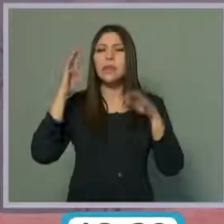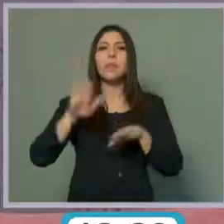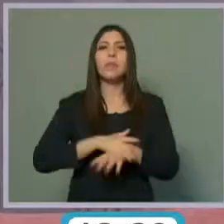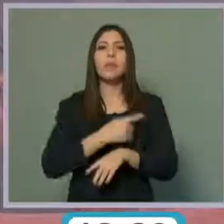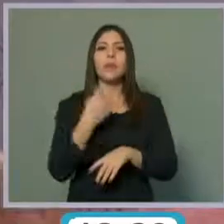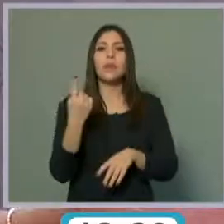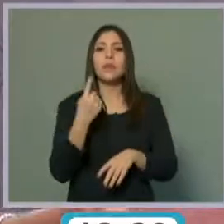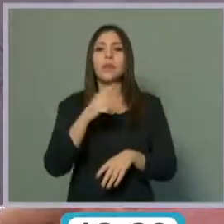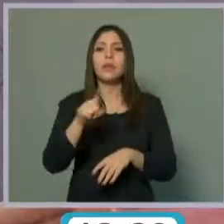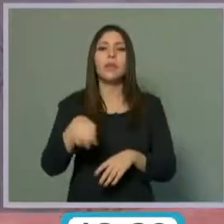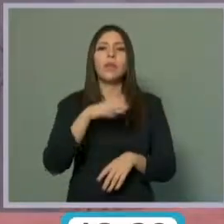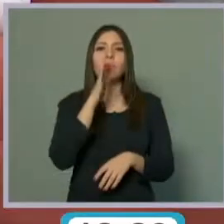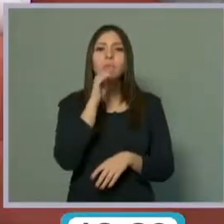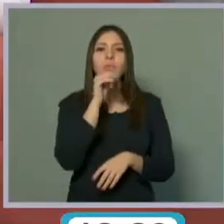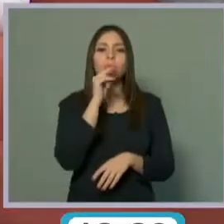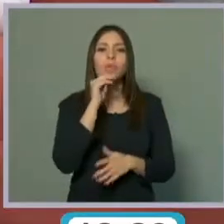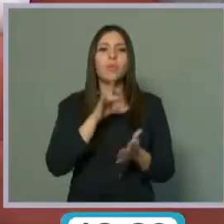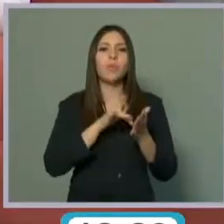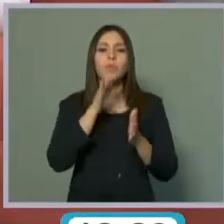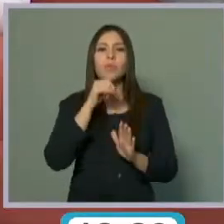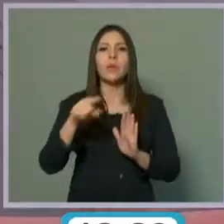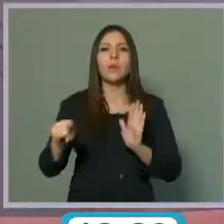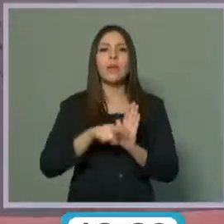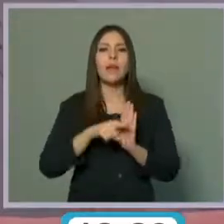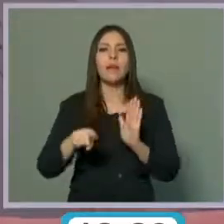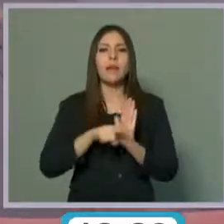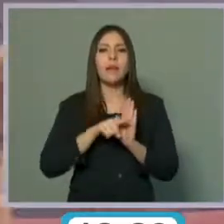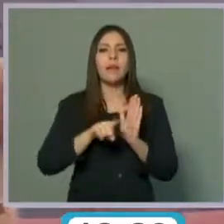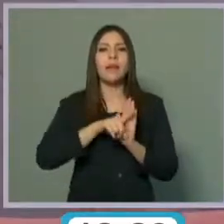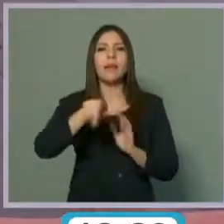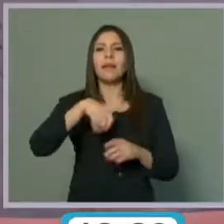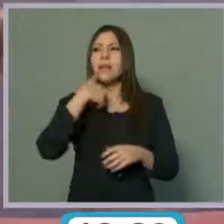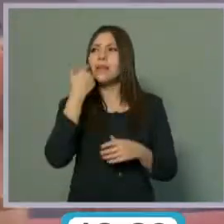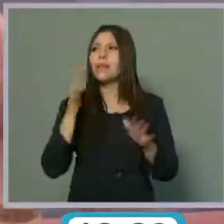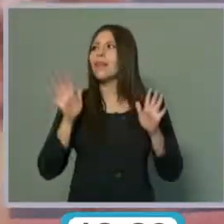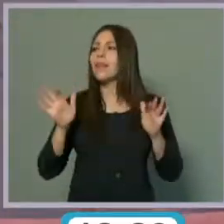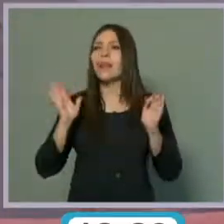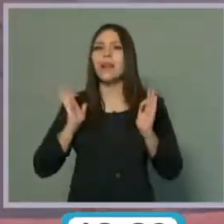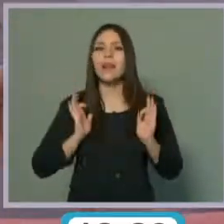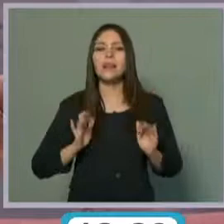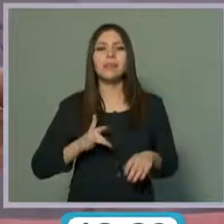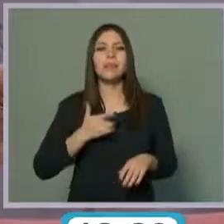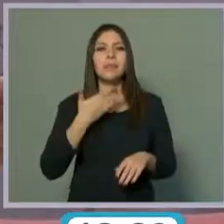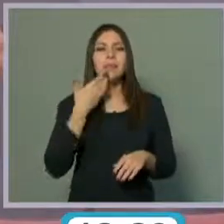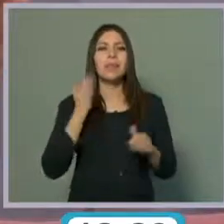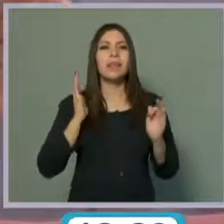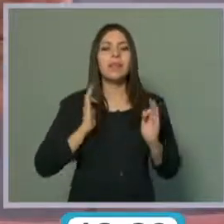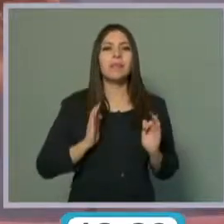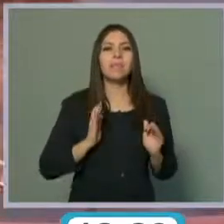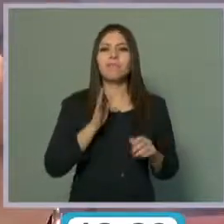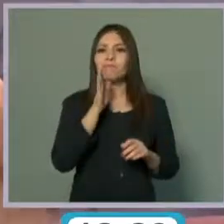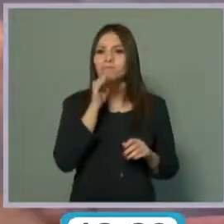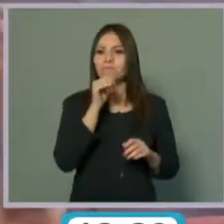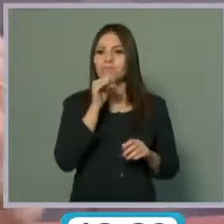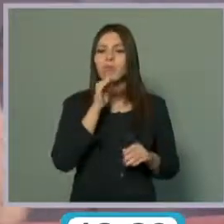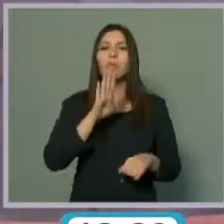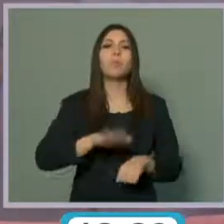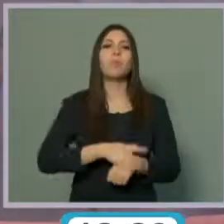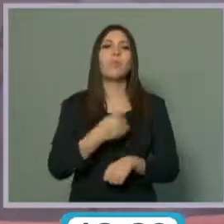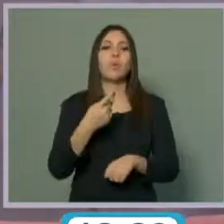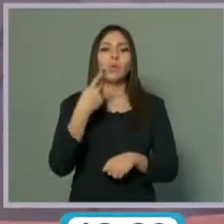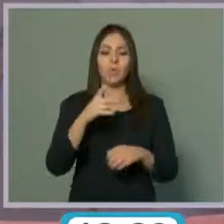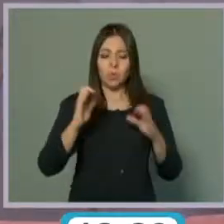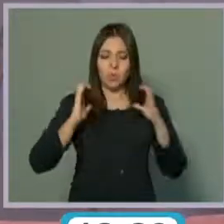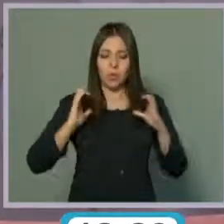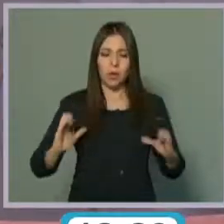estado de negación, ¿no? Queremos estar en calma y en tranquilidad porque justamente no somos aptos, nuestro